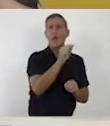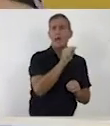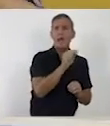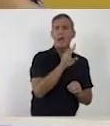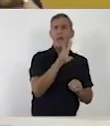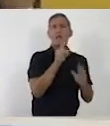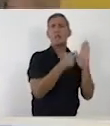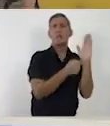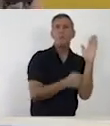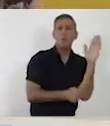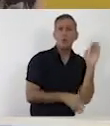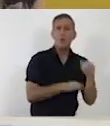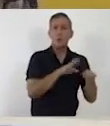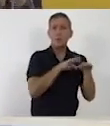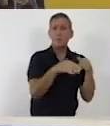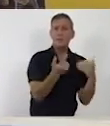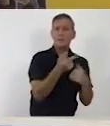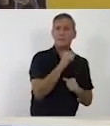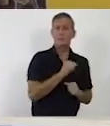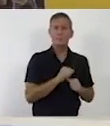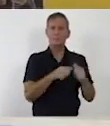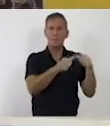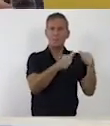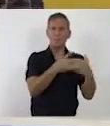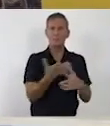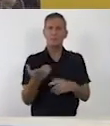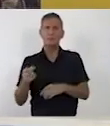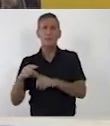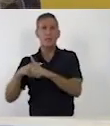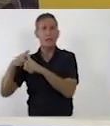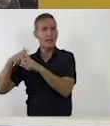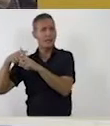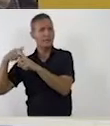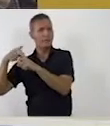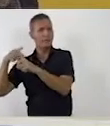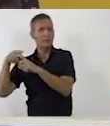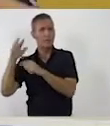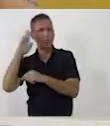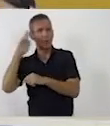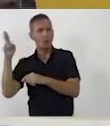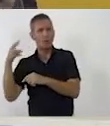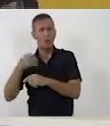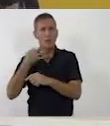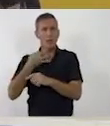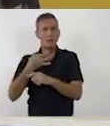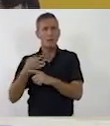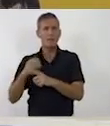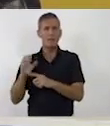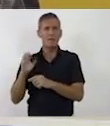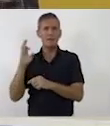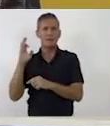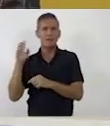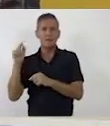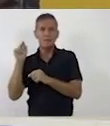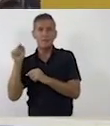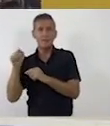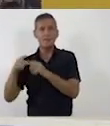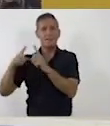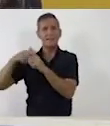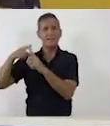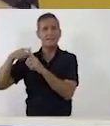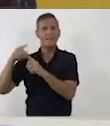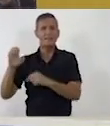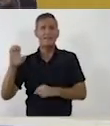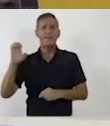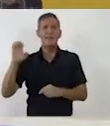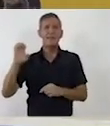área, en un volumen determinado. Tenemos el caso de la temperatura, que recuerden que para explicar el factor temperatura hay que tener en cuenta